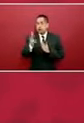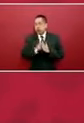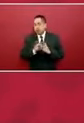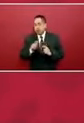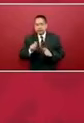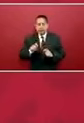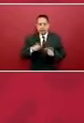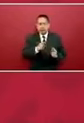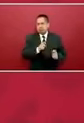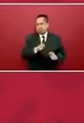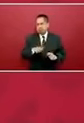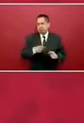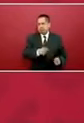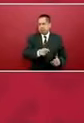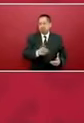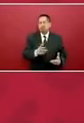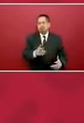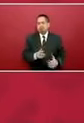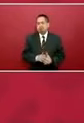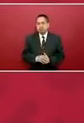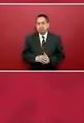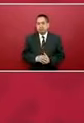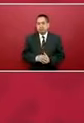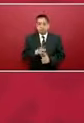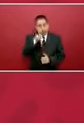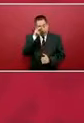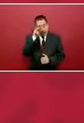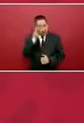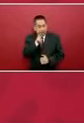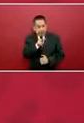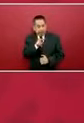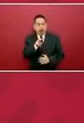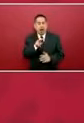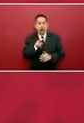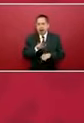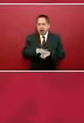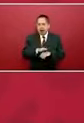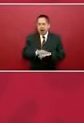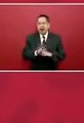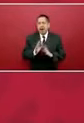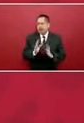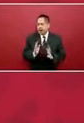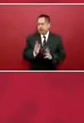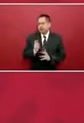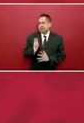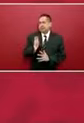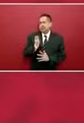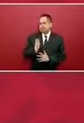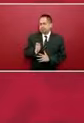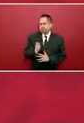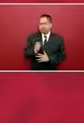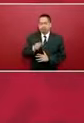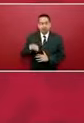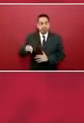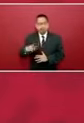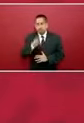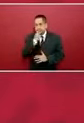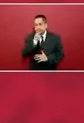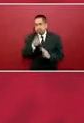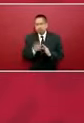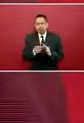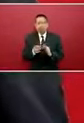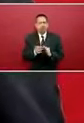Si advierten, se está hablando de alrededor